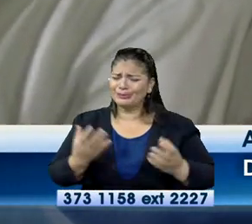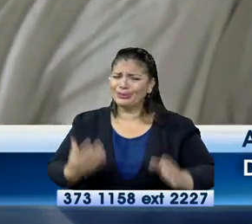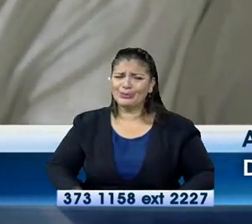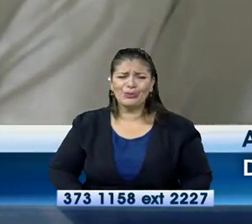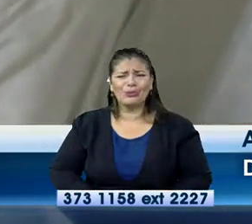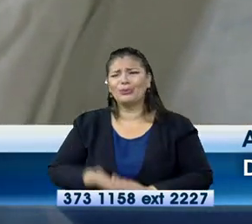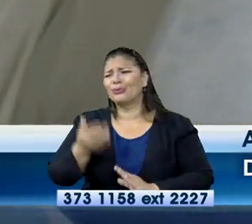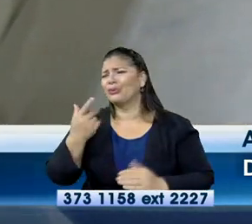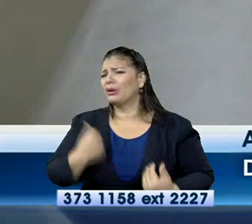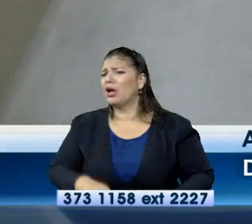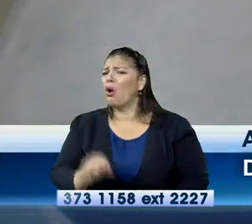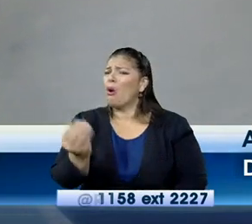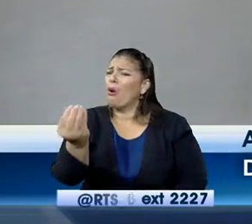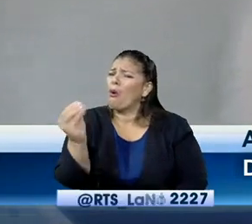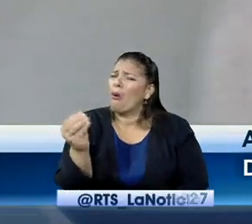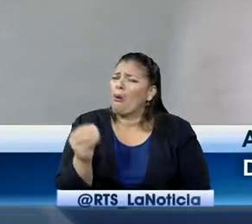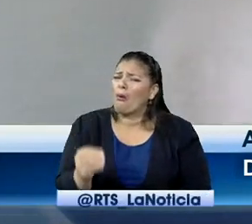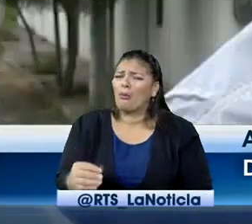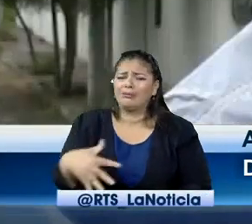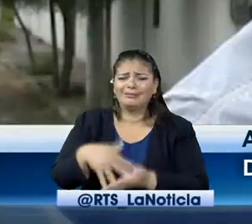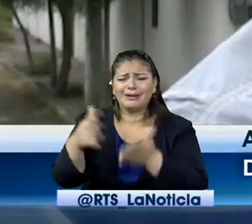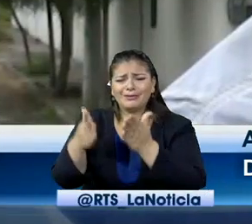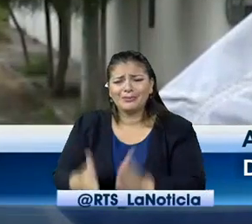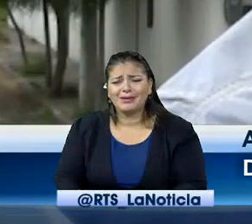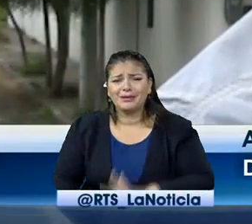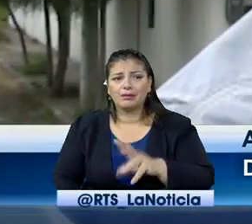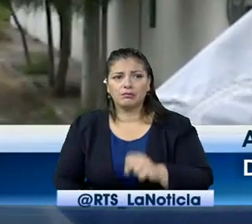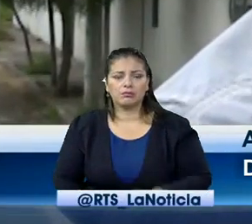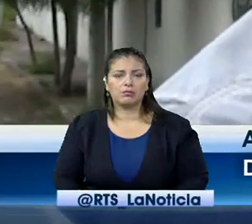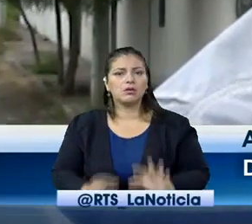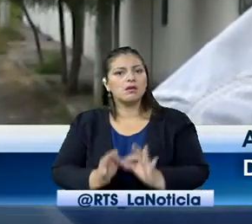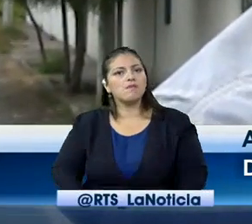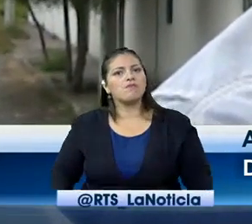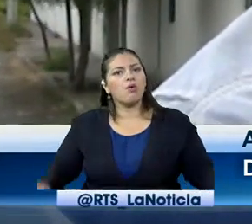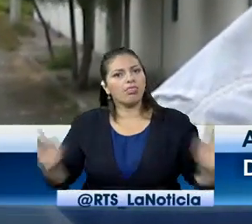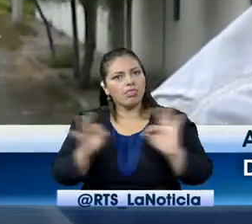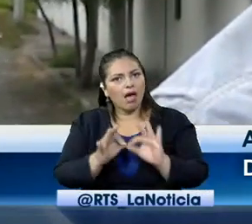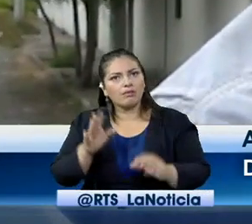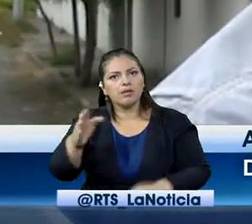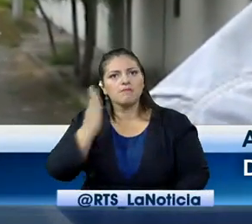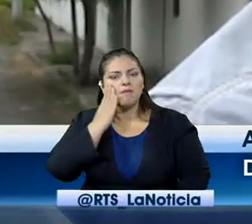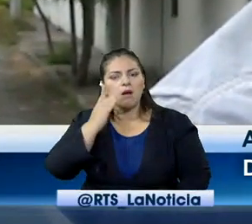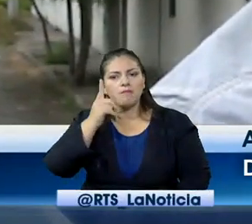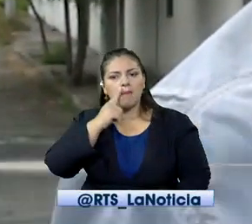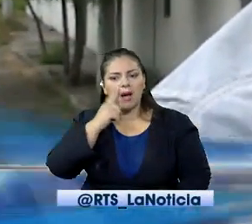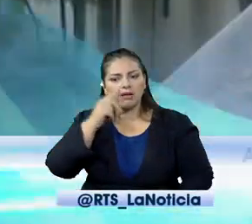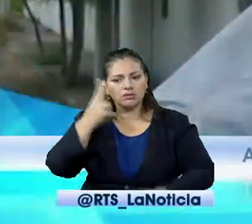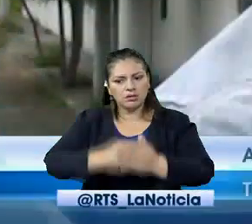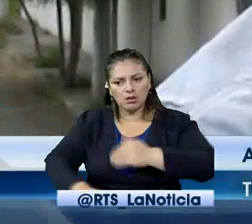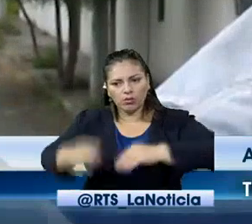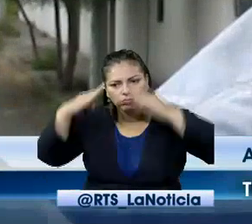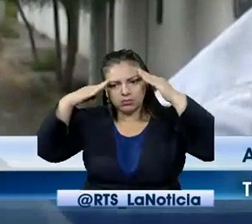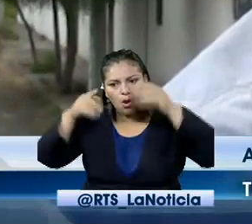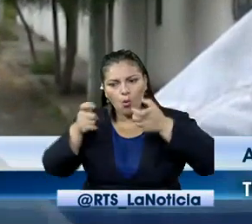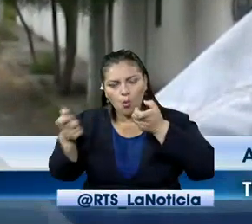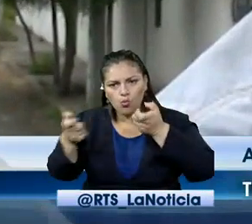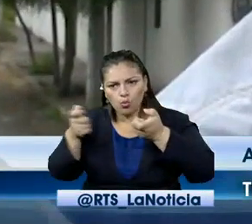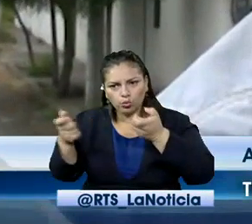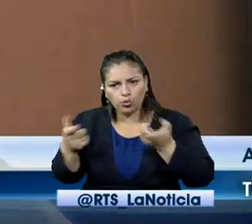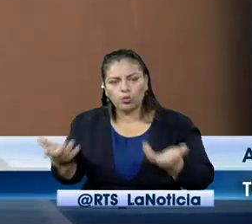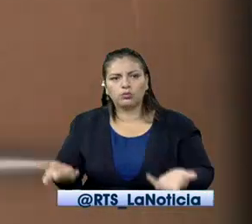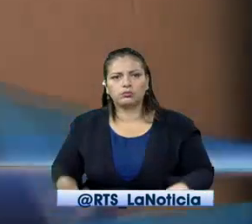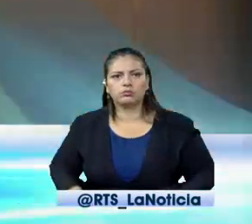familiar. Eso ya viene de la casa y hay que tener bastante con el control en la casa para que no suceda